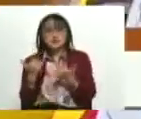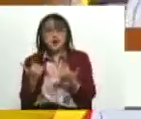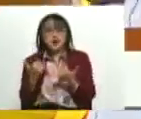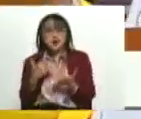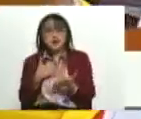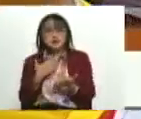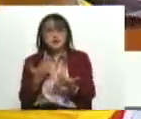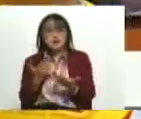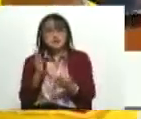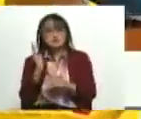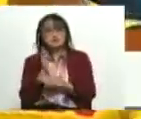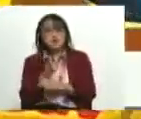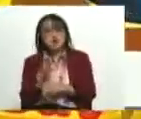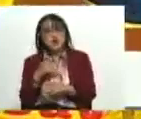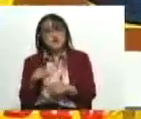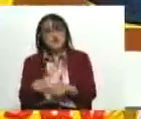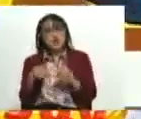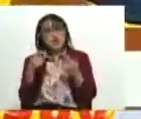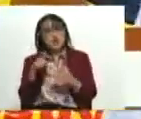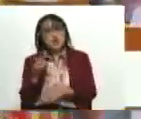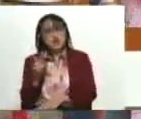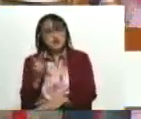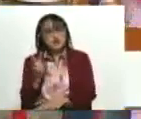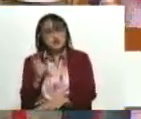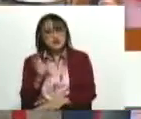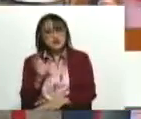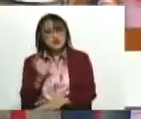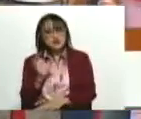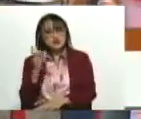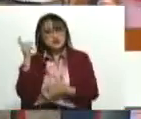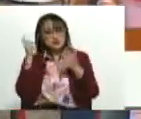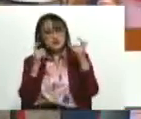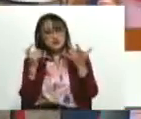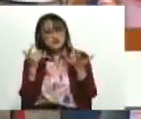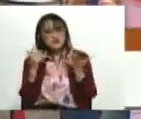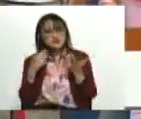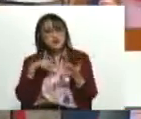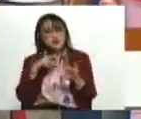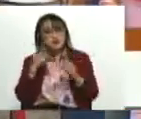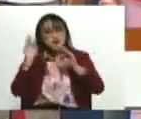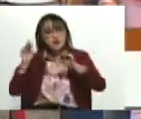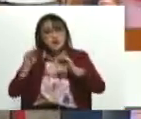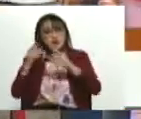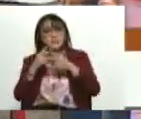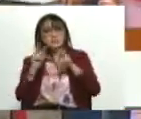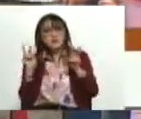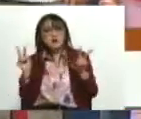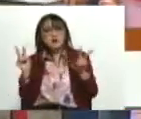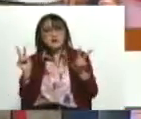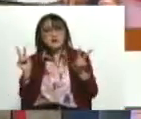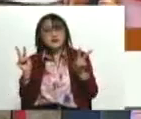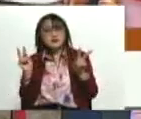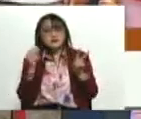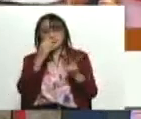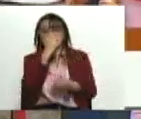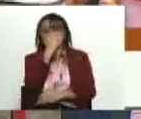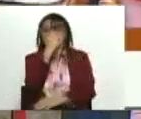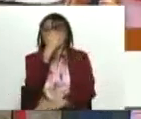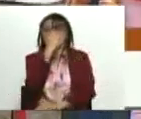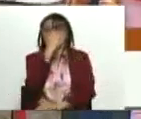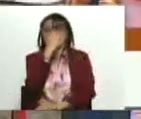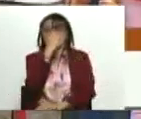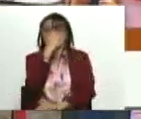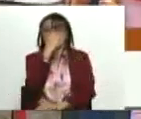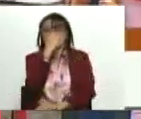quieren a nosotros acusarnos de violentos. Si alguien ya ha llamado a la paz en este país, yo creo que más